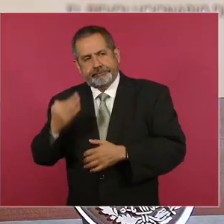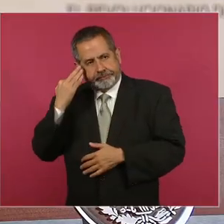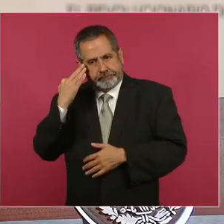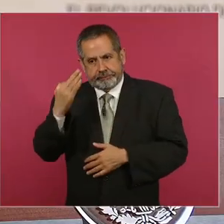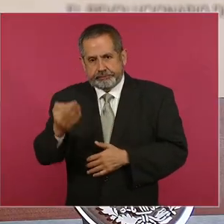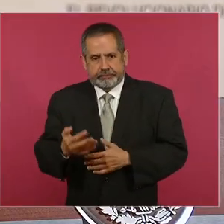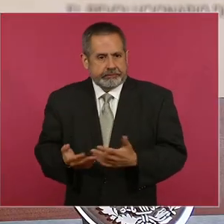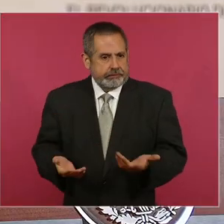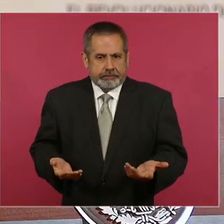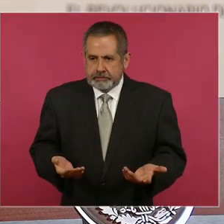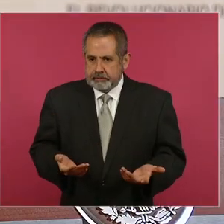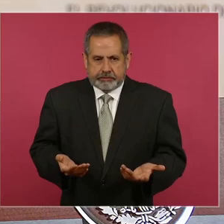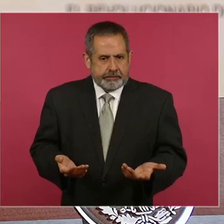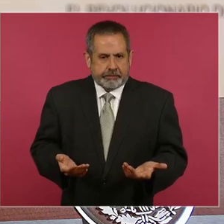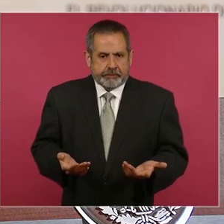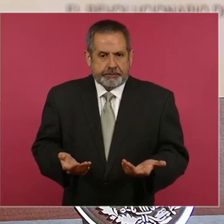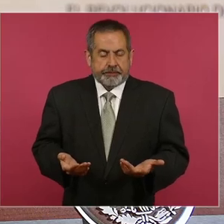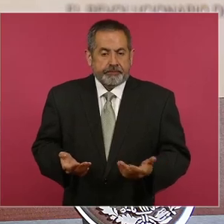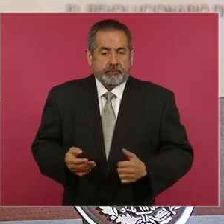porque desde